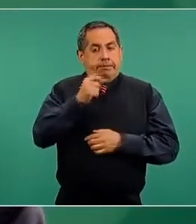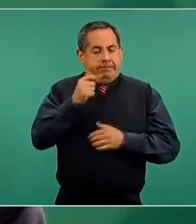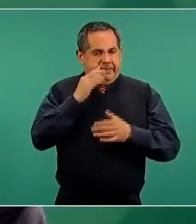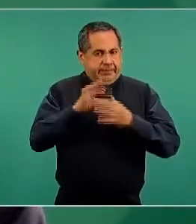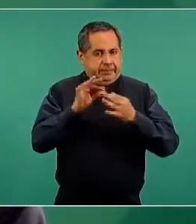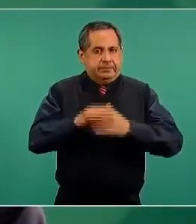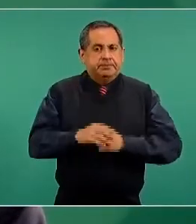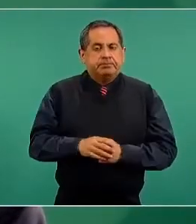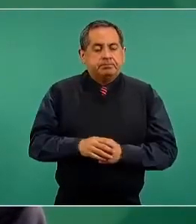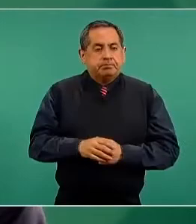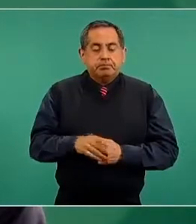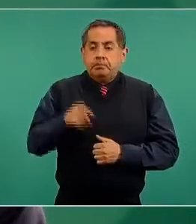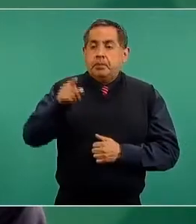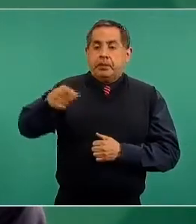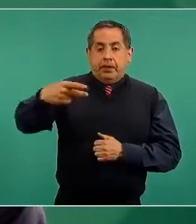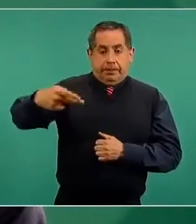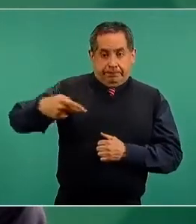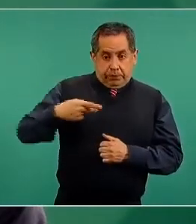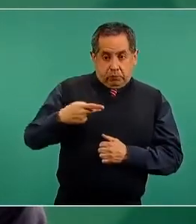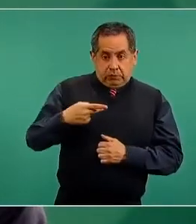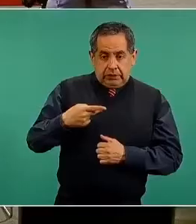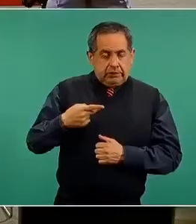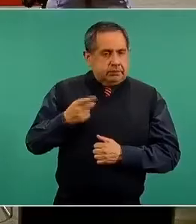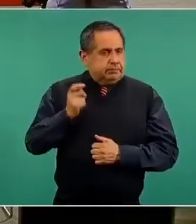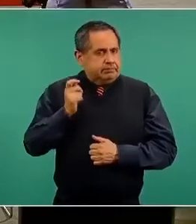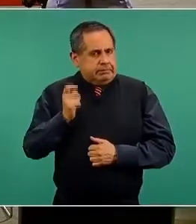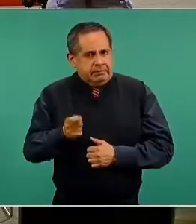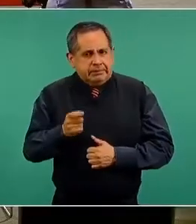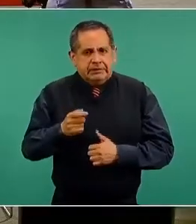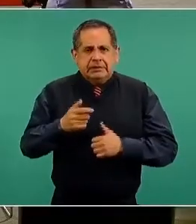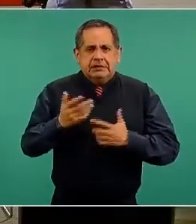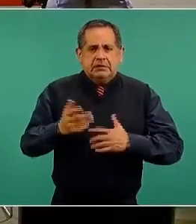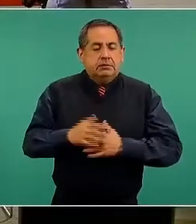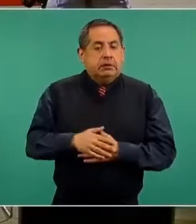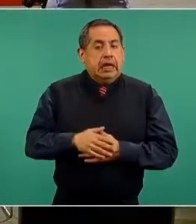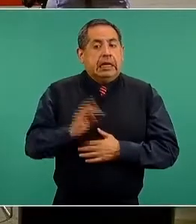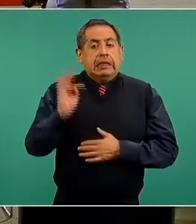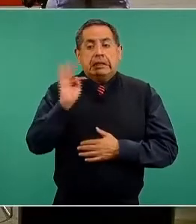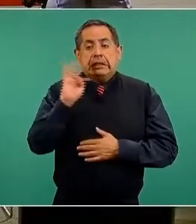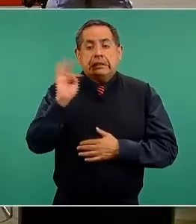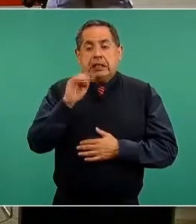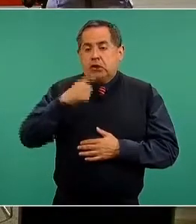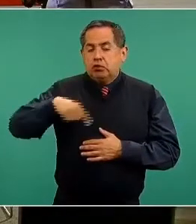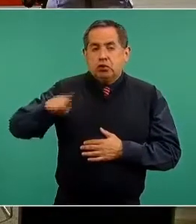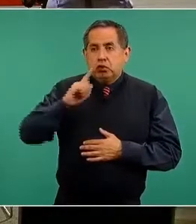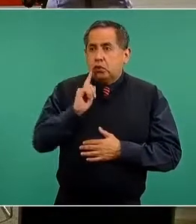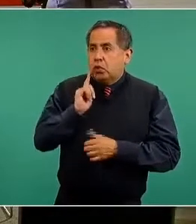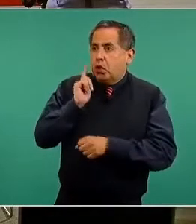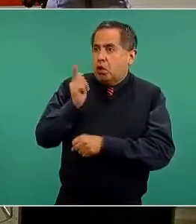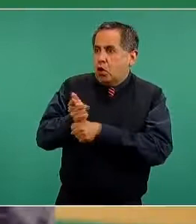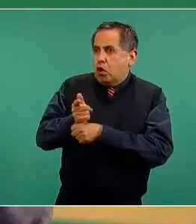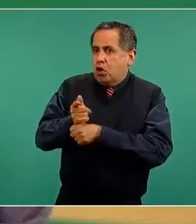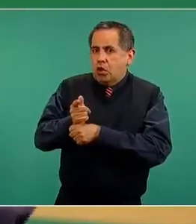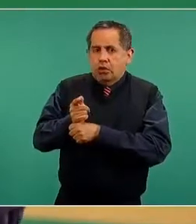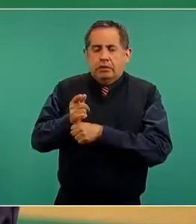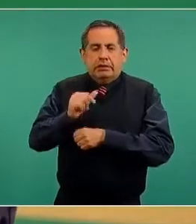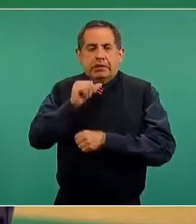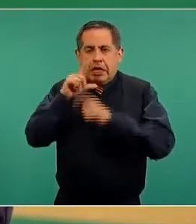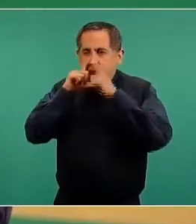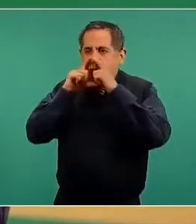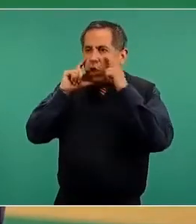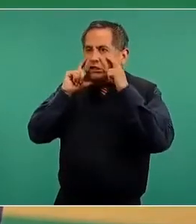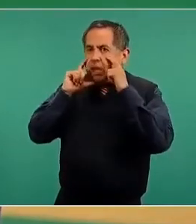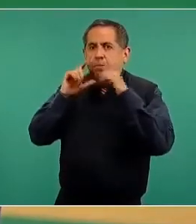aquí la colega nos comenta que podría ser que no se esté detectando la influenza porque todo está volcado a